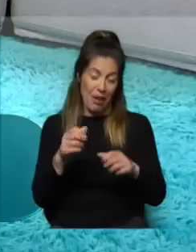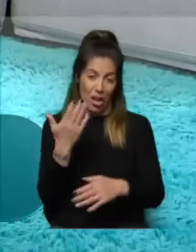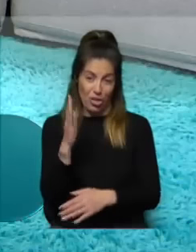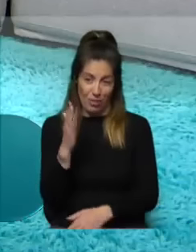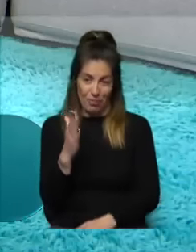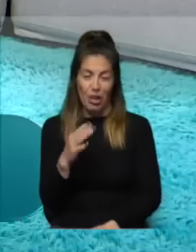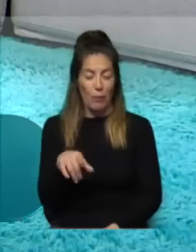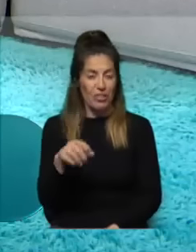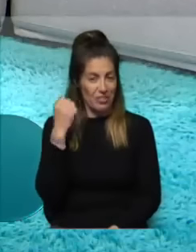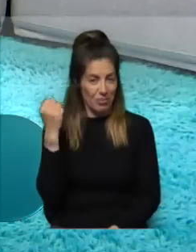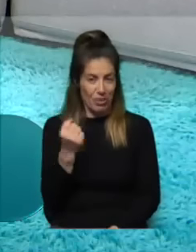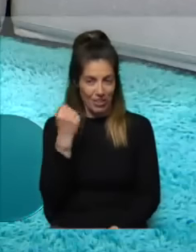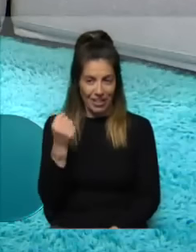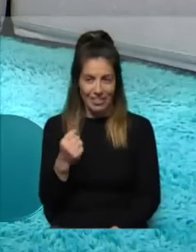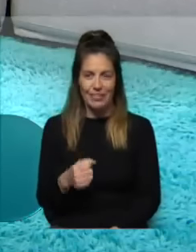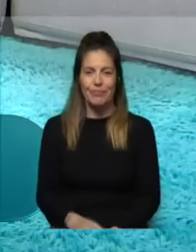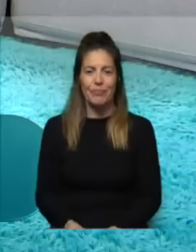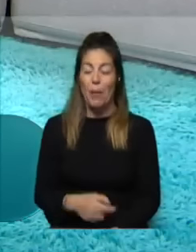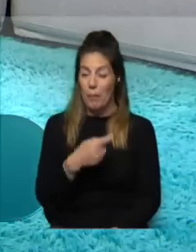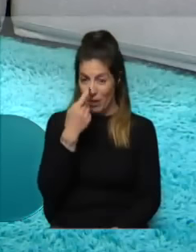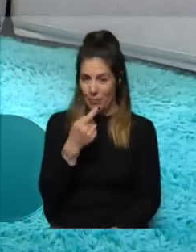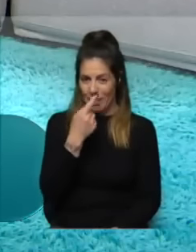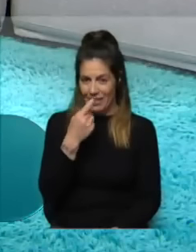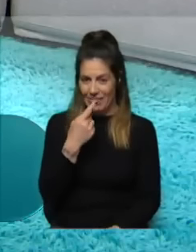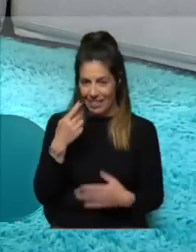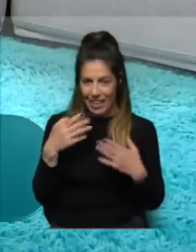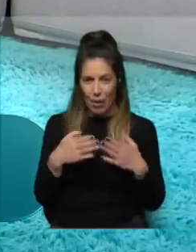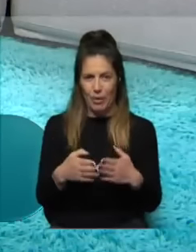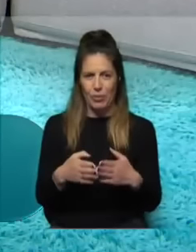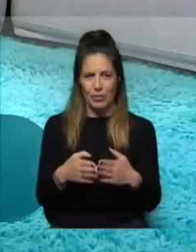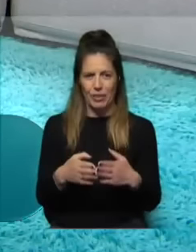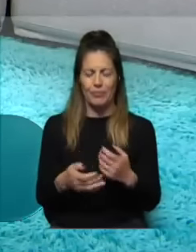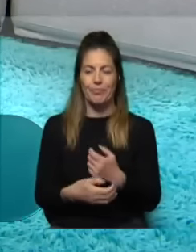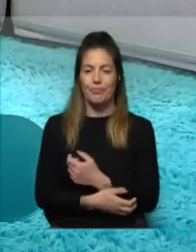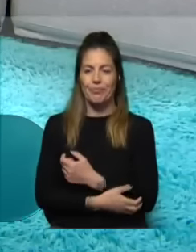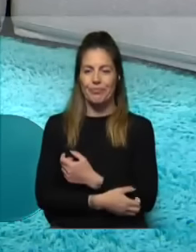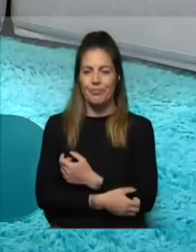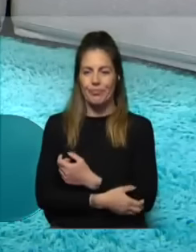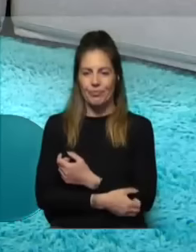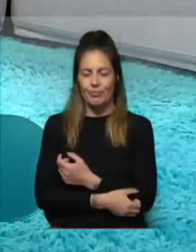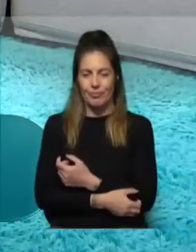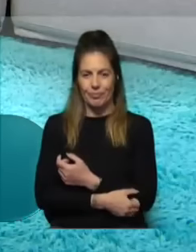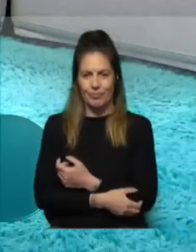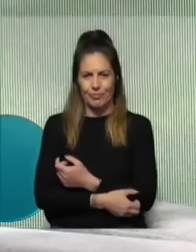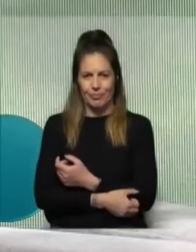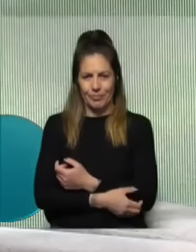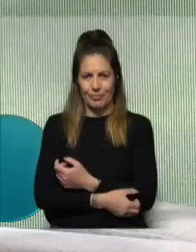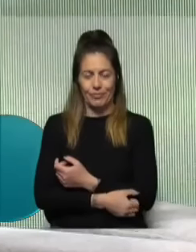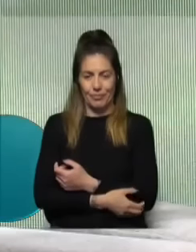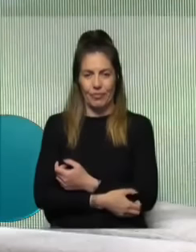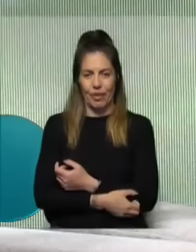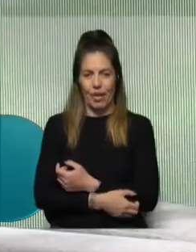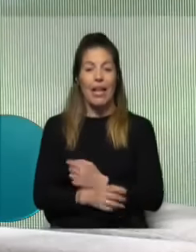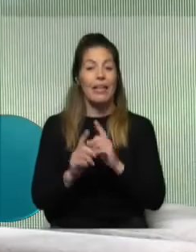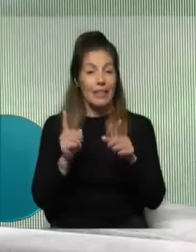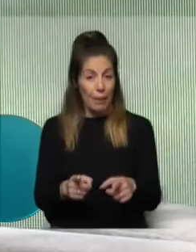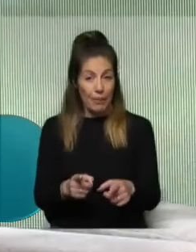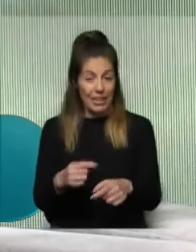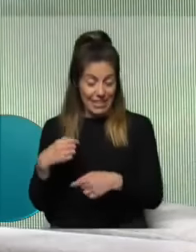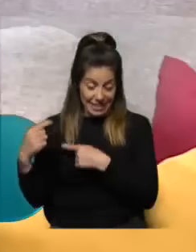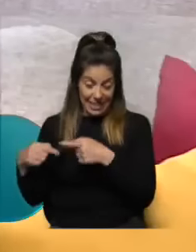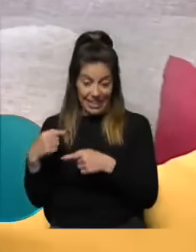perdón, importante. No, no, pero es muy interesante la pregunta. No, pero es muy válida la pregunta. También se heredan para espejos, la reflexión, ¿no? También se